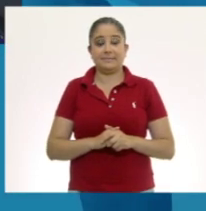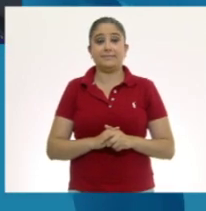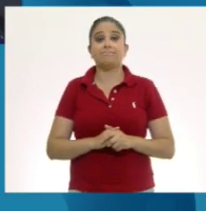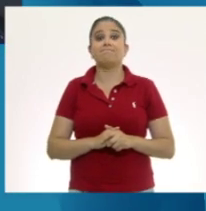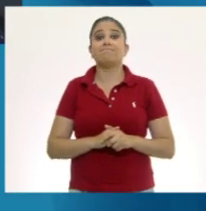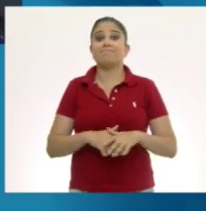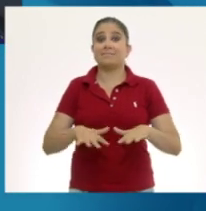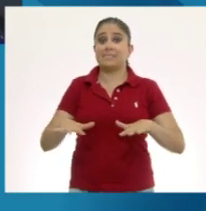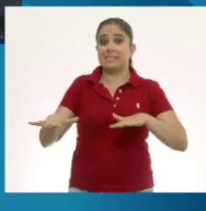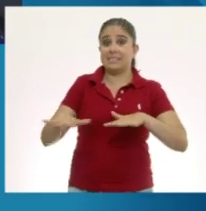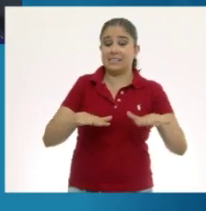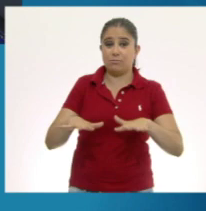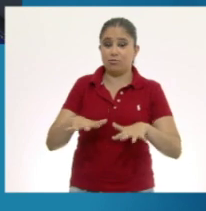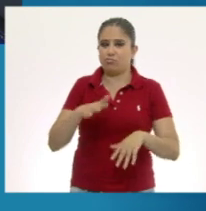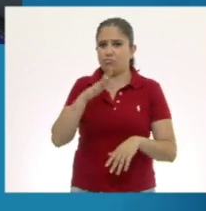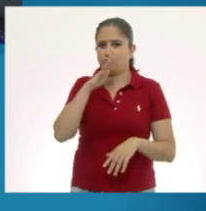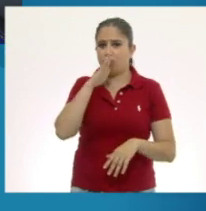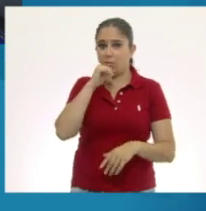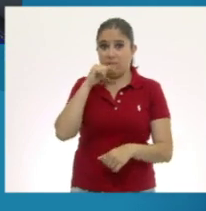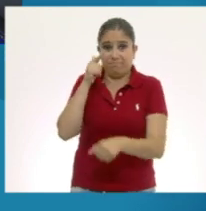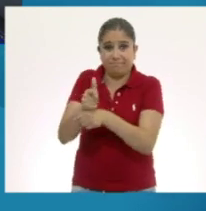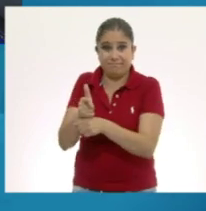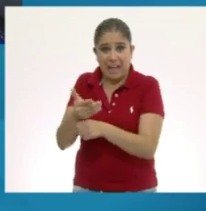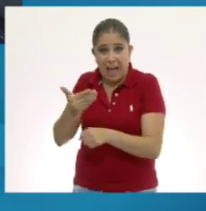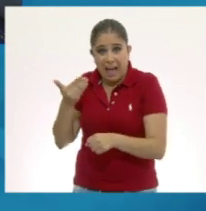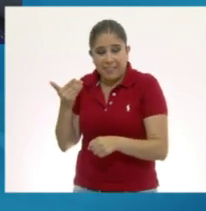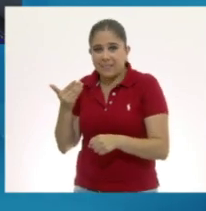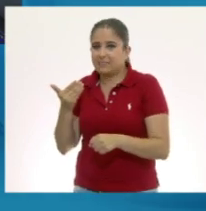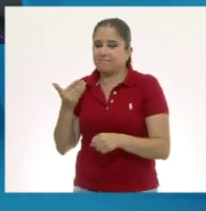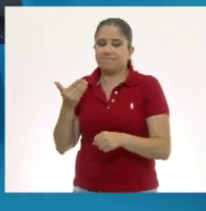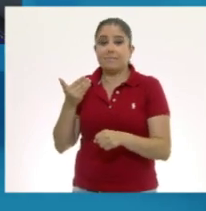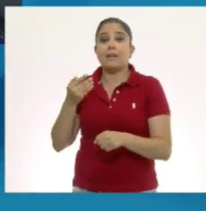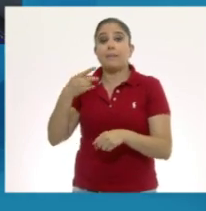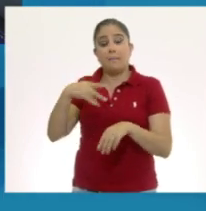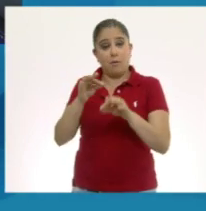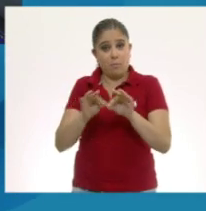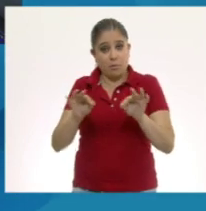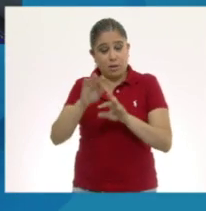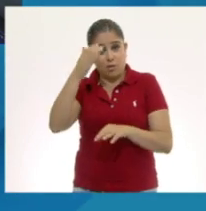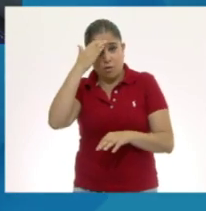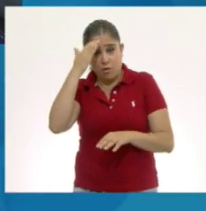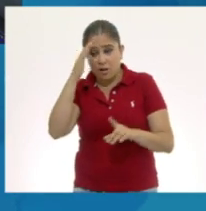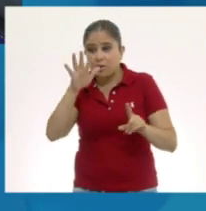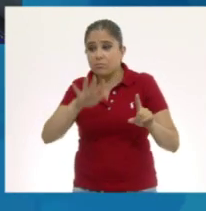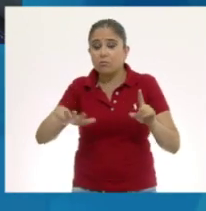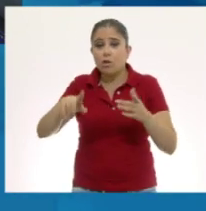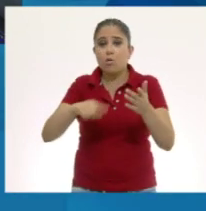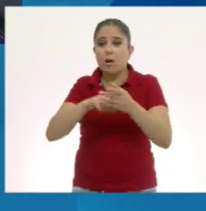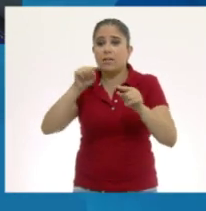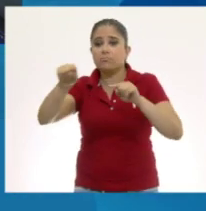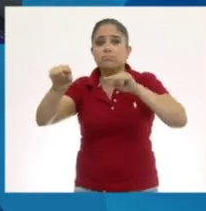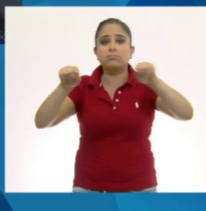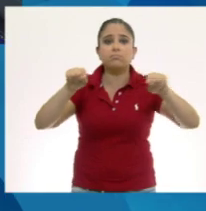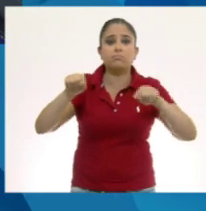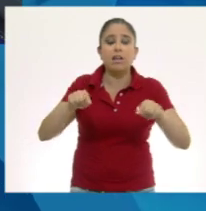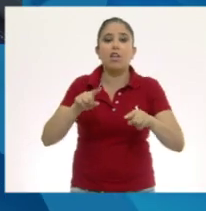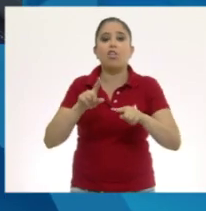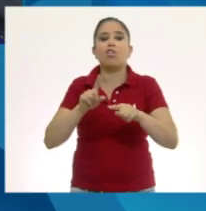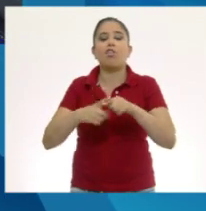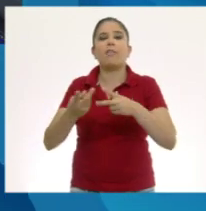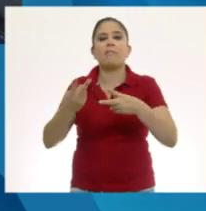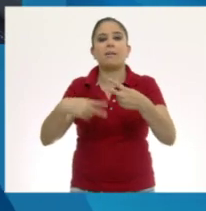Los sismos no se pueden predecir. Sin embargo, es importante conocer las zonas limítrofes entre las placas